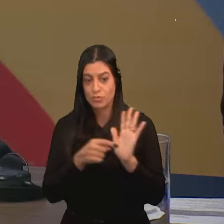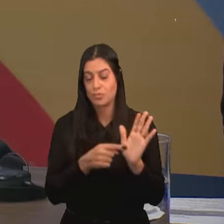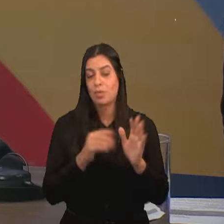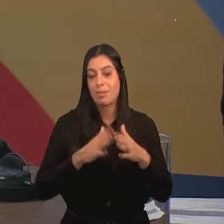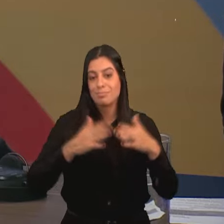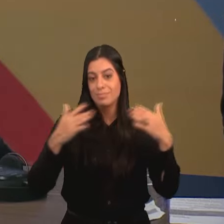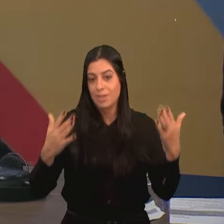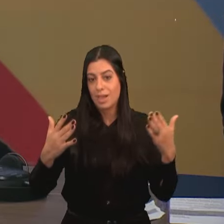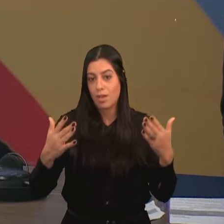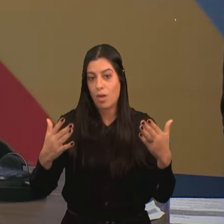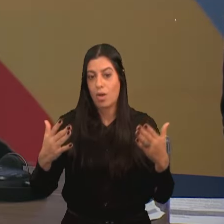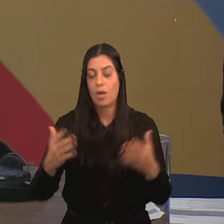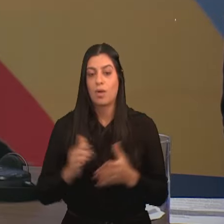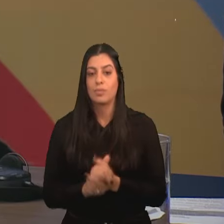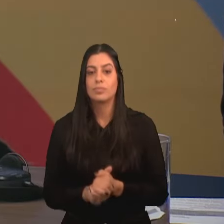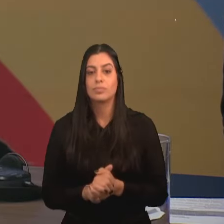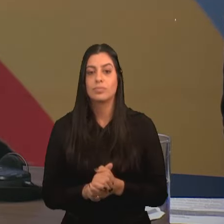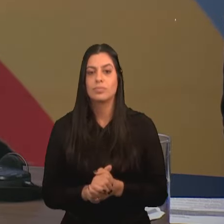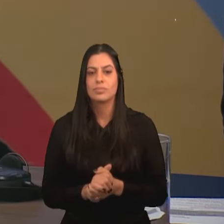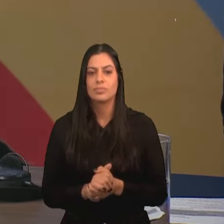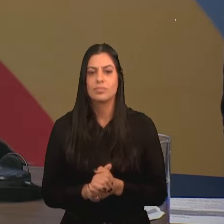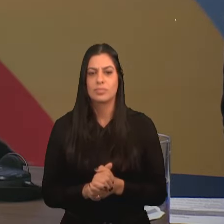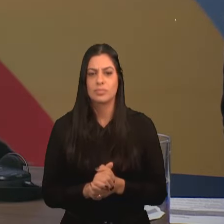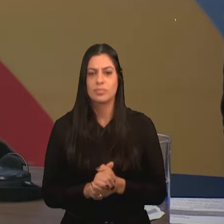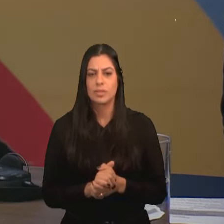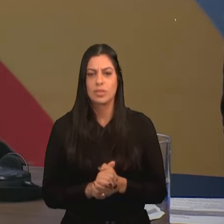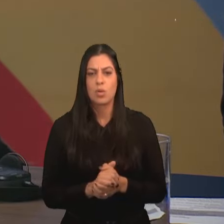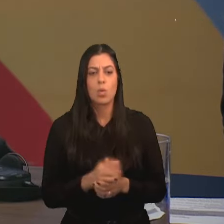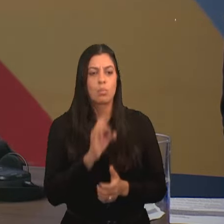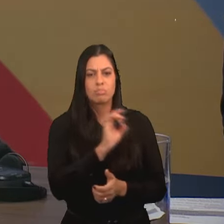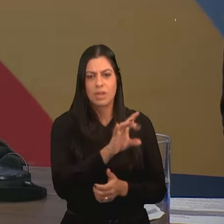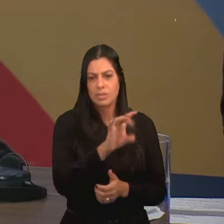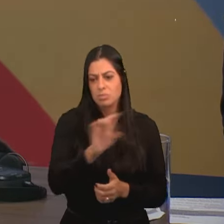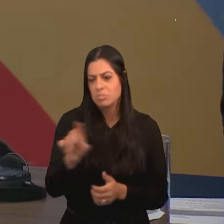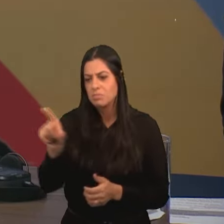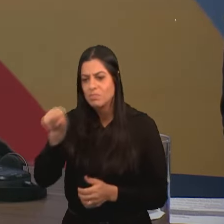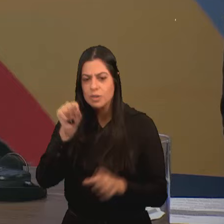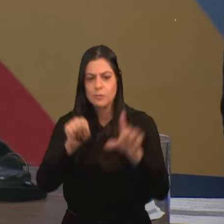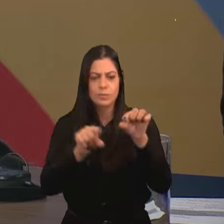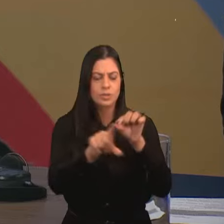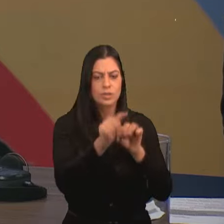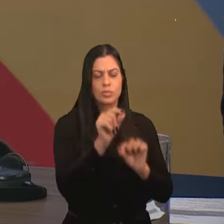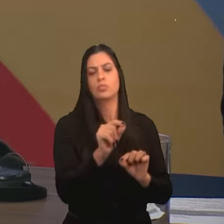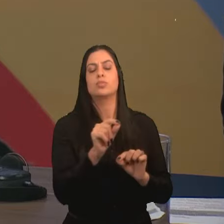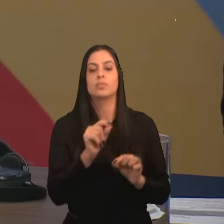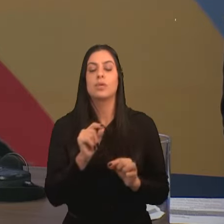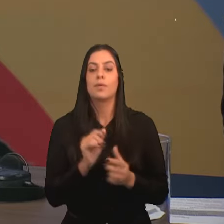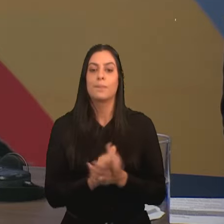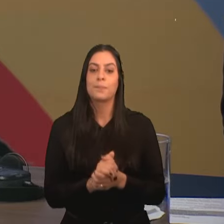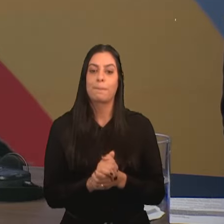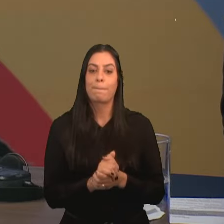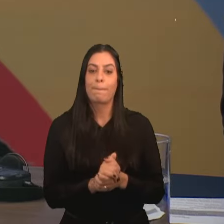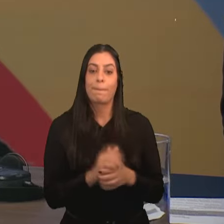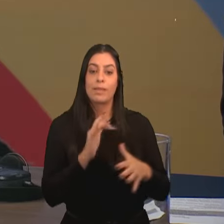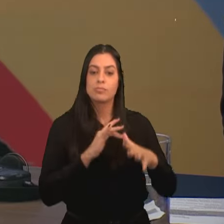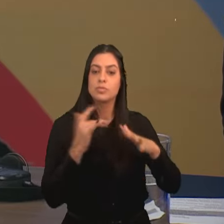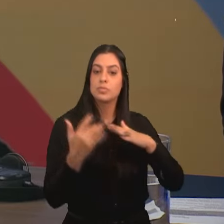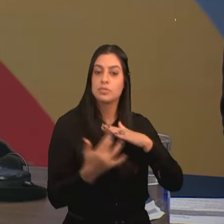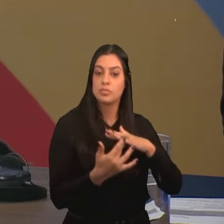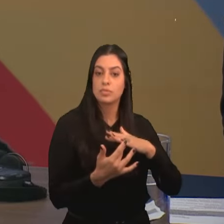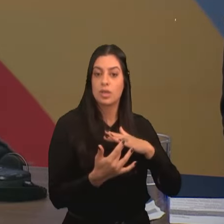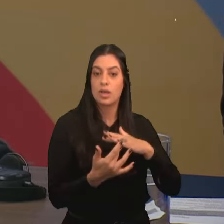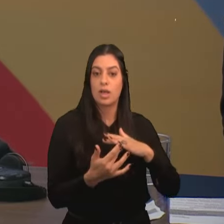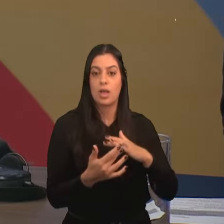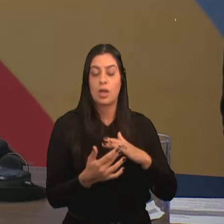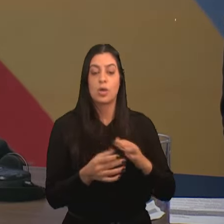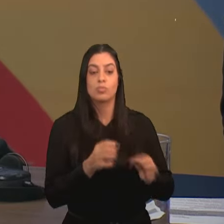para moderación de contenido, sin el debido proceso legal sobre cómo cada una de las decisiones de esas plataformas son